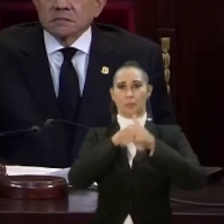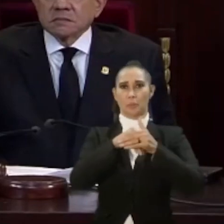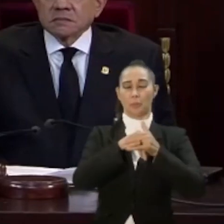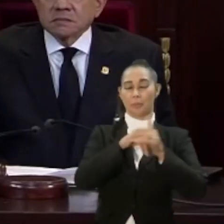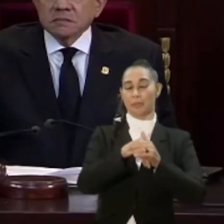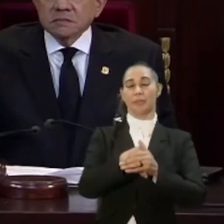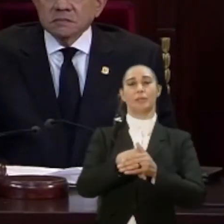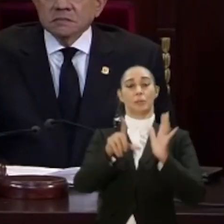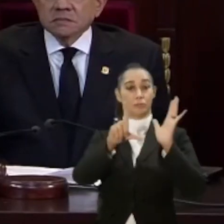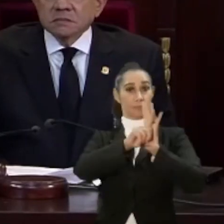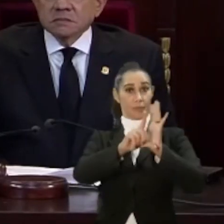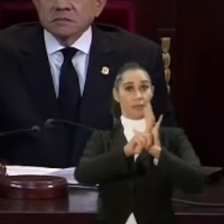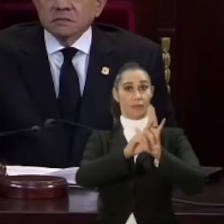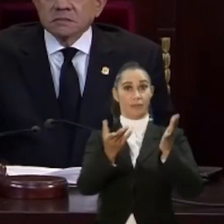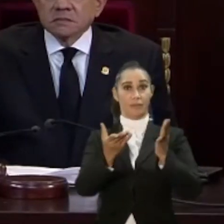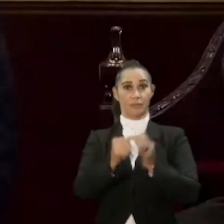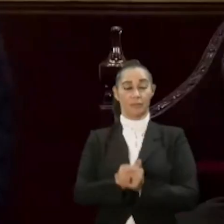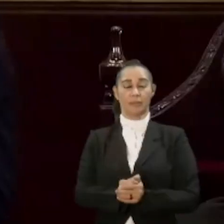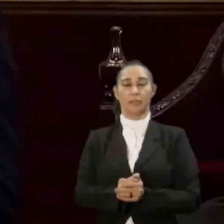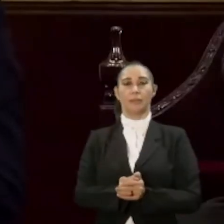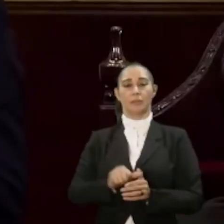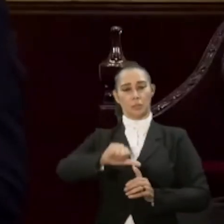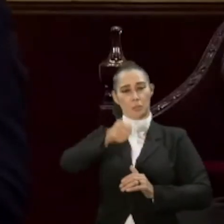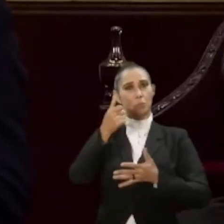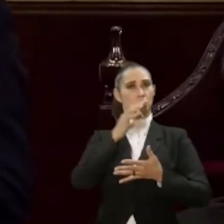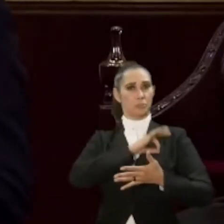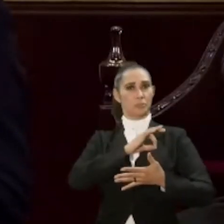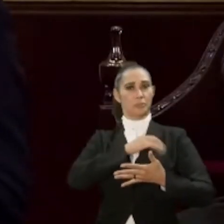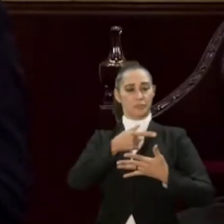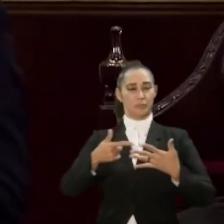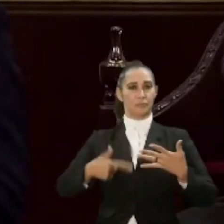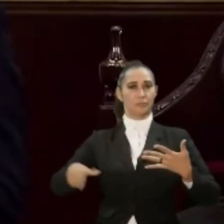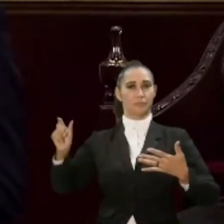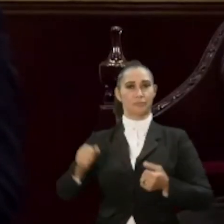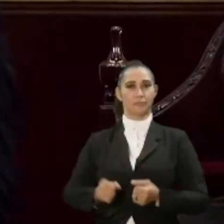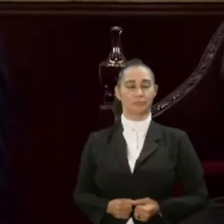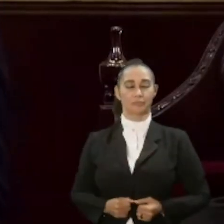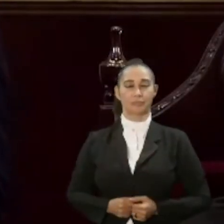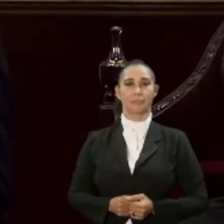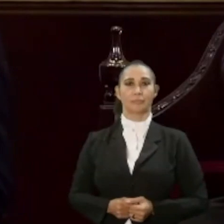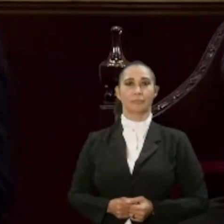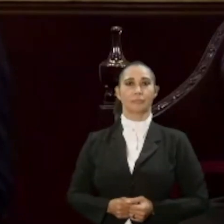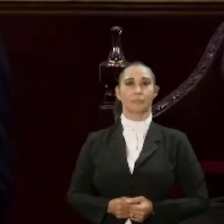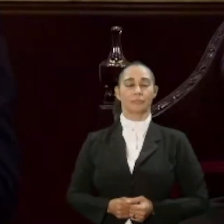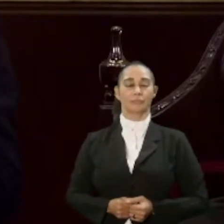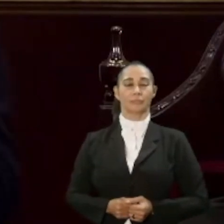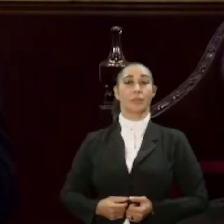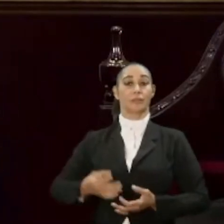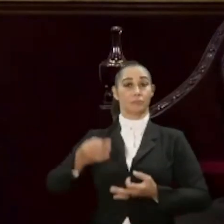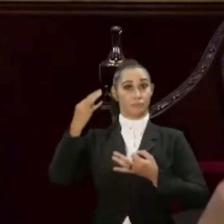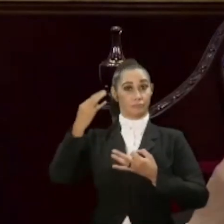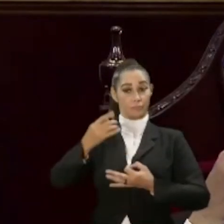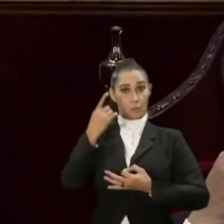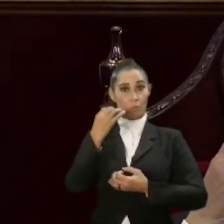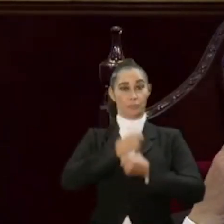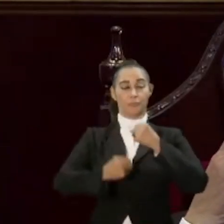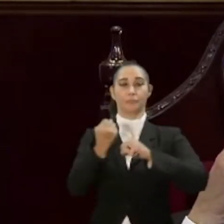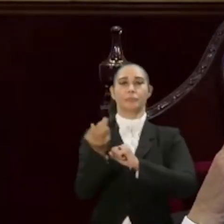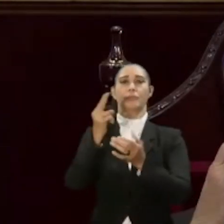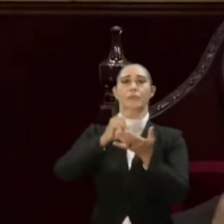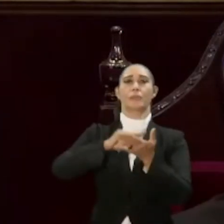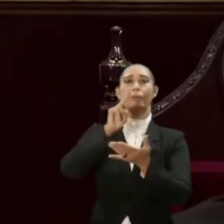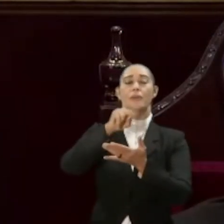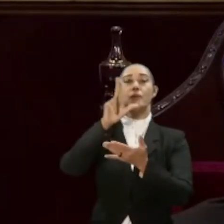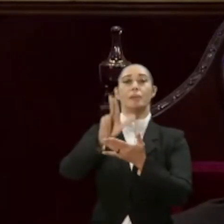de las entidades financieras del mercado, entre otros beneficios. Les aseguro que en este año